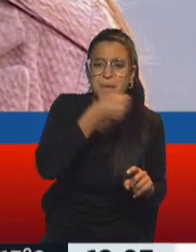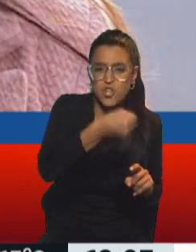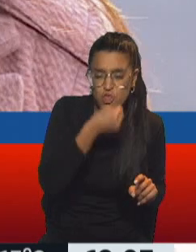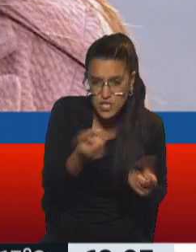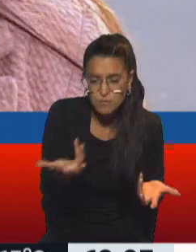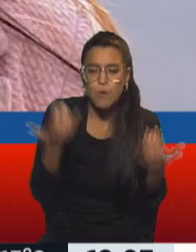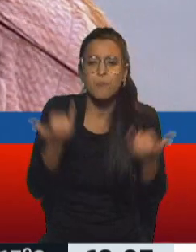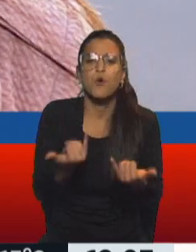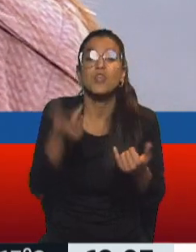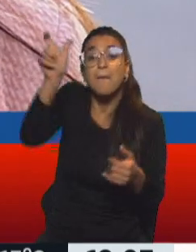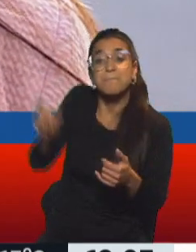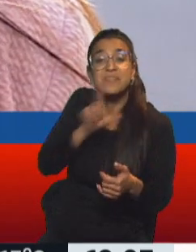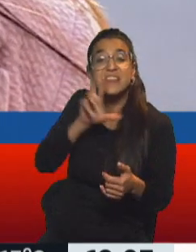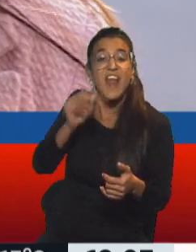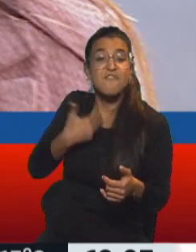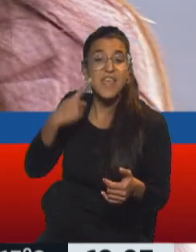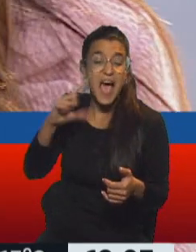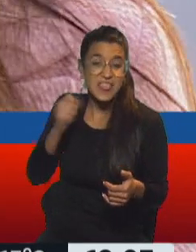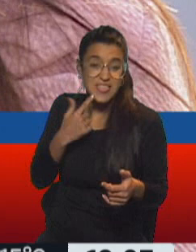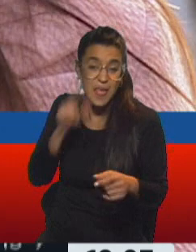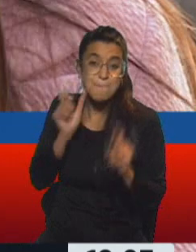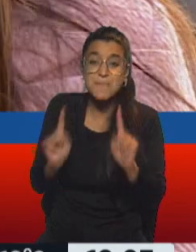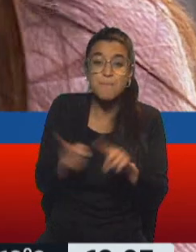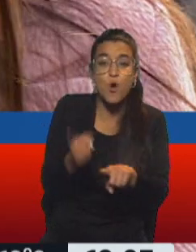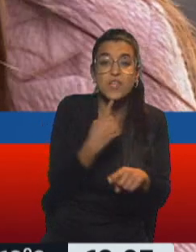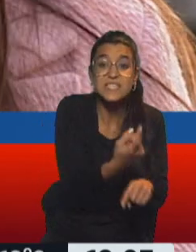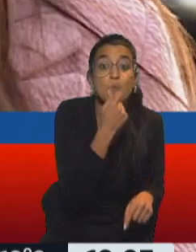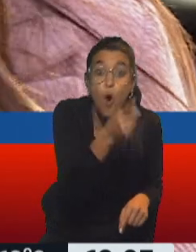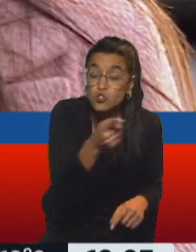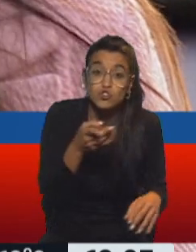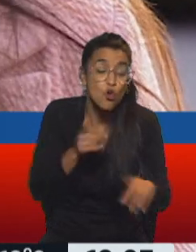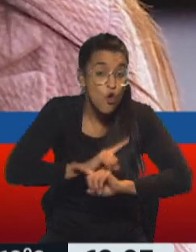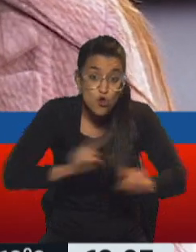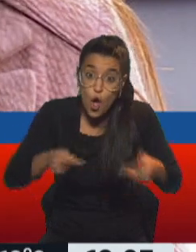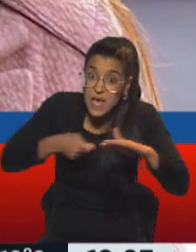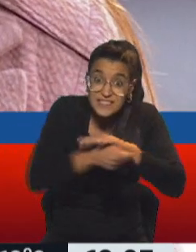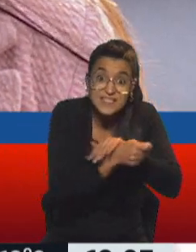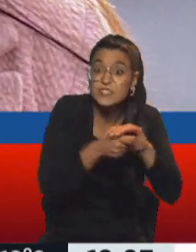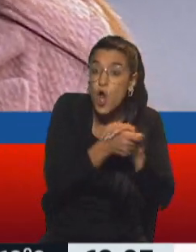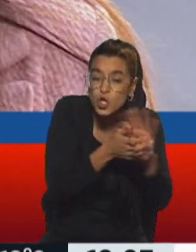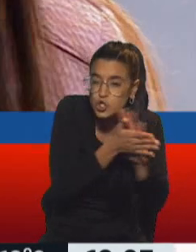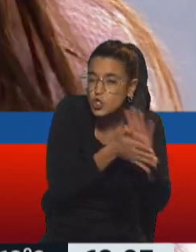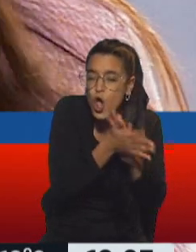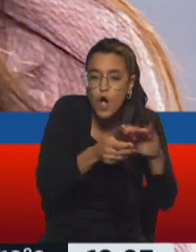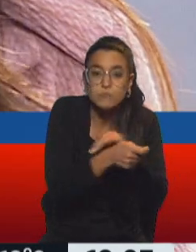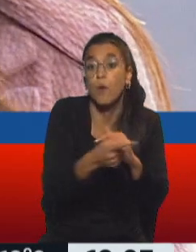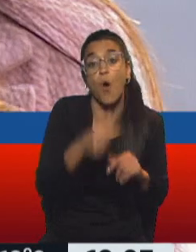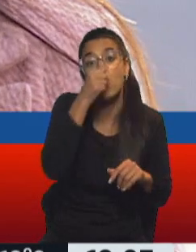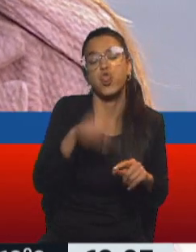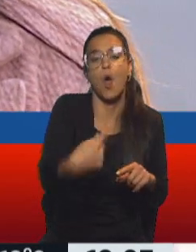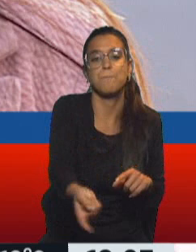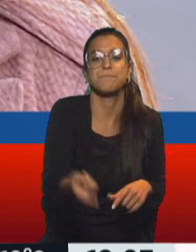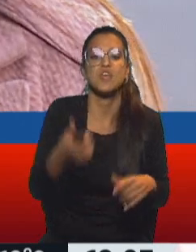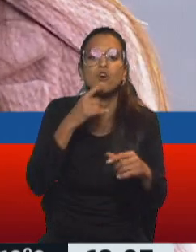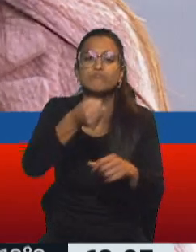porque a Traficante le dijeron lo mismo que a mi cliente. Bueno, si no accedes a esta extorsión, la verdad que el domingo va a salir una nota en contra